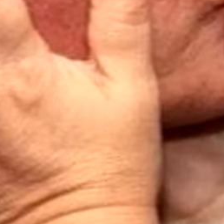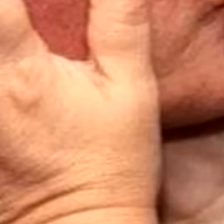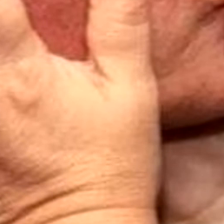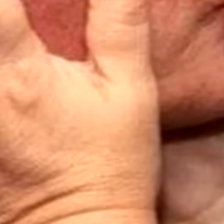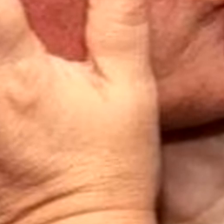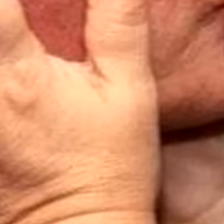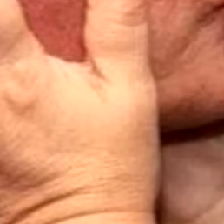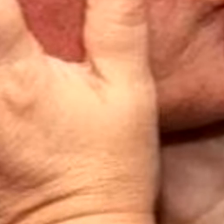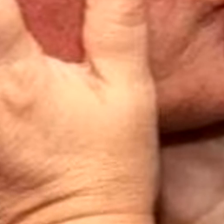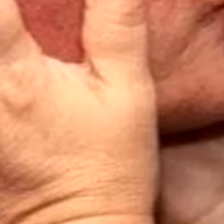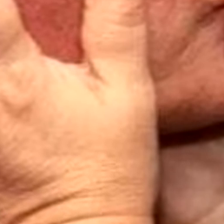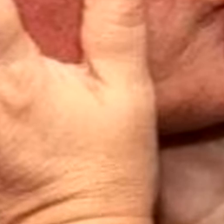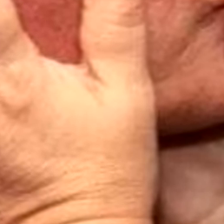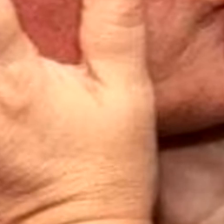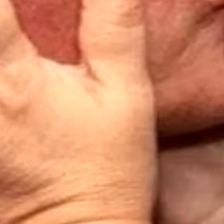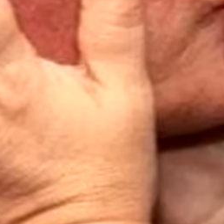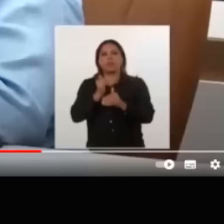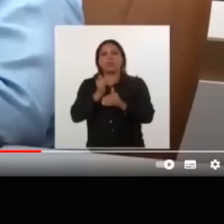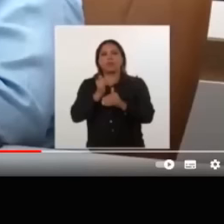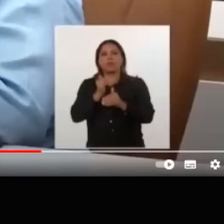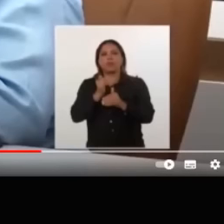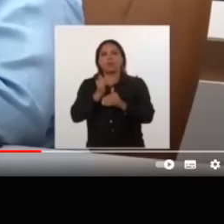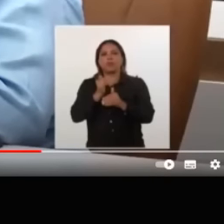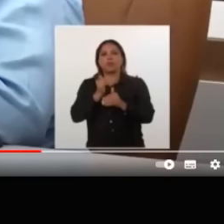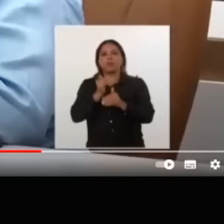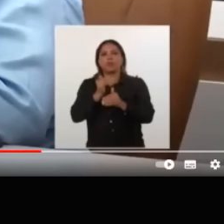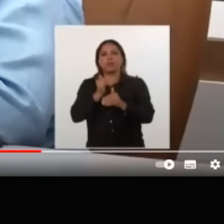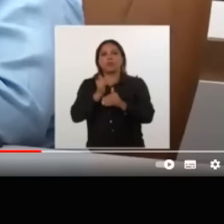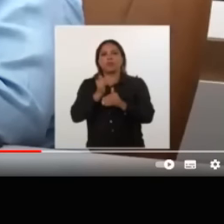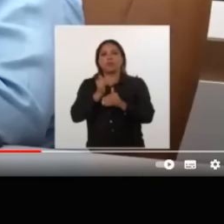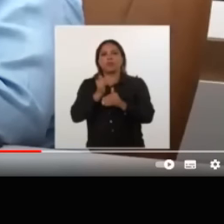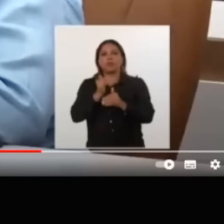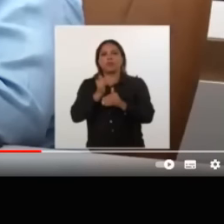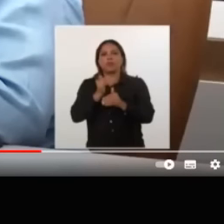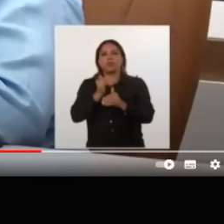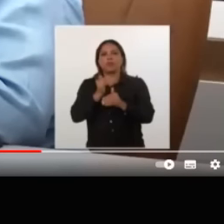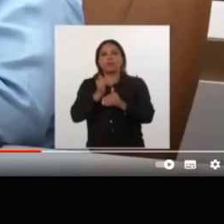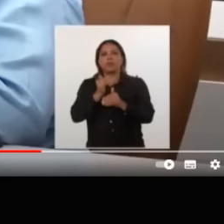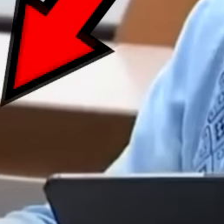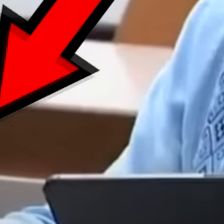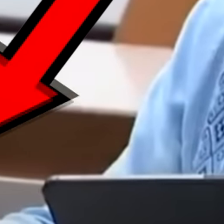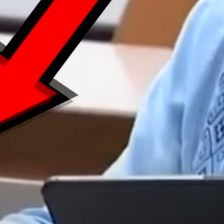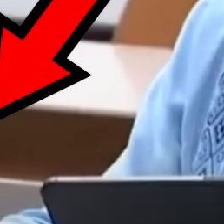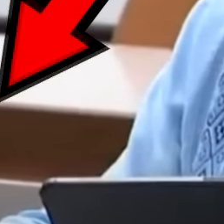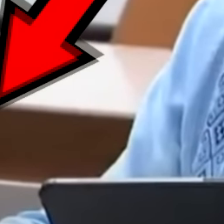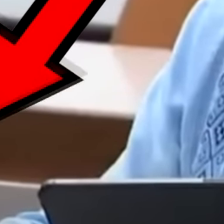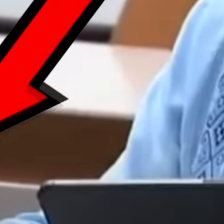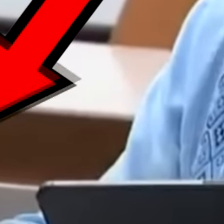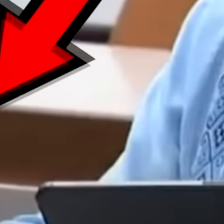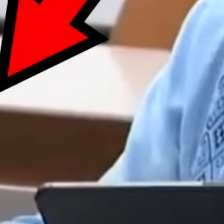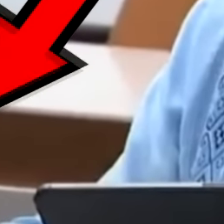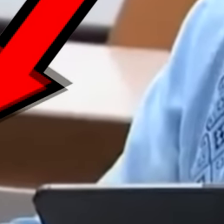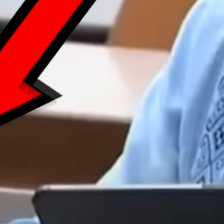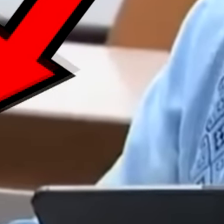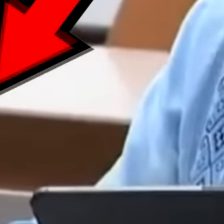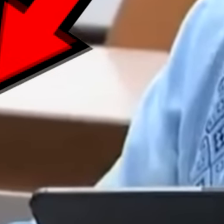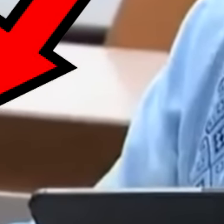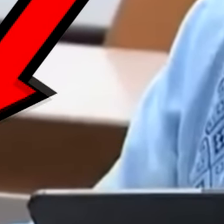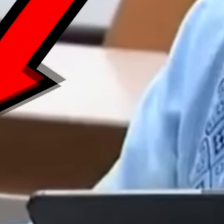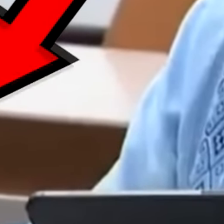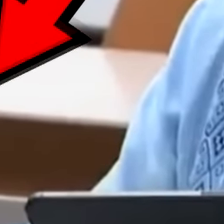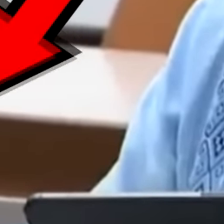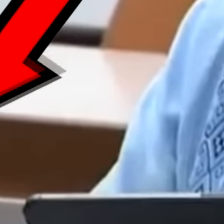para eso si se echa un poquitico más para adelante le mira mira mira si se echa un poquitico más para adelante él le